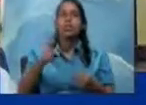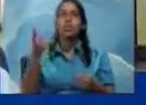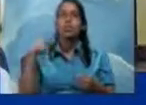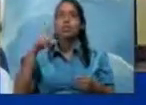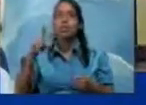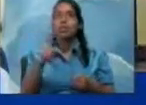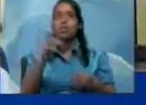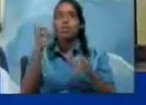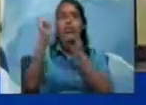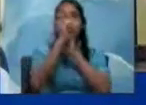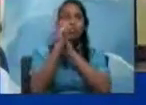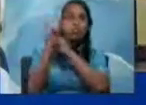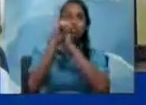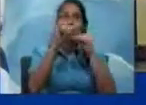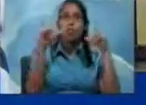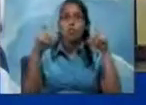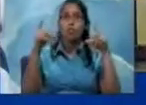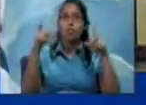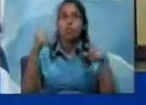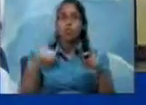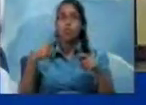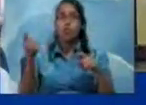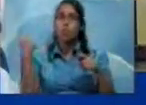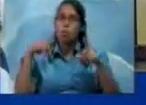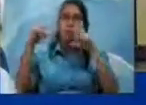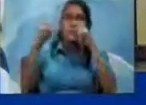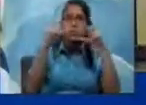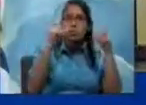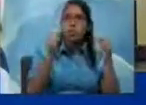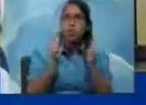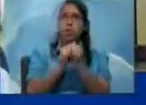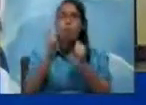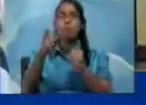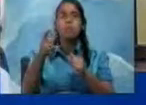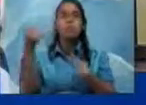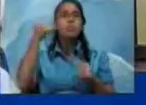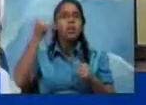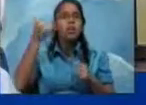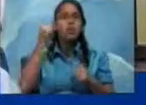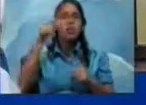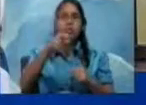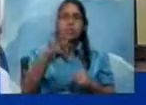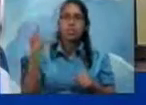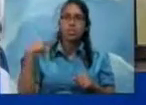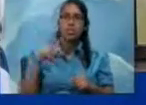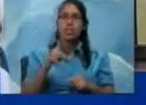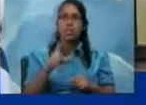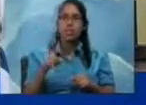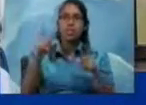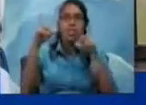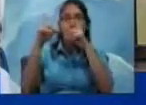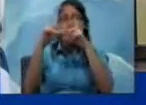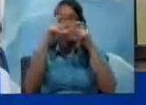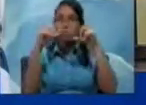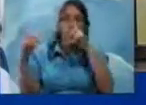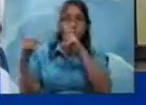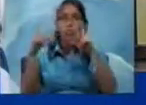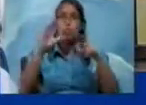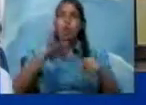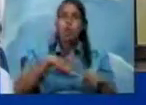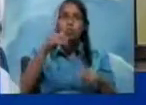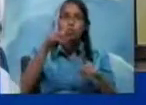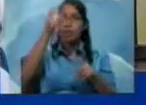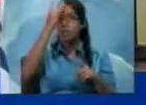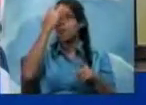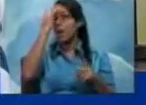camarita de fotografía yo tomo foto con mi telefonito Este telefonito tiene camarita